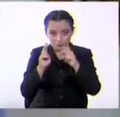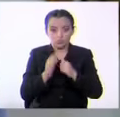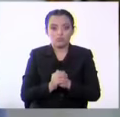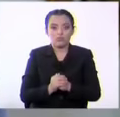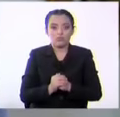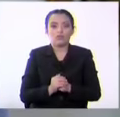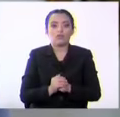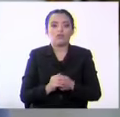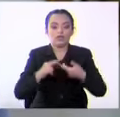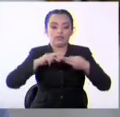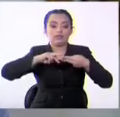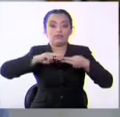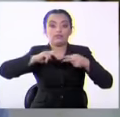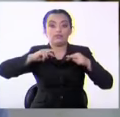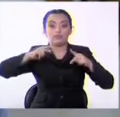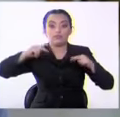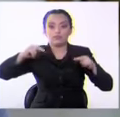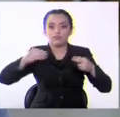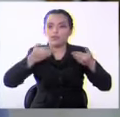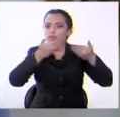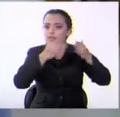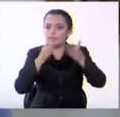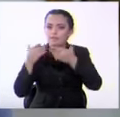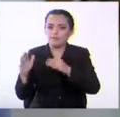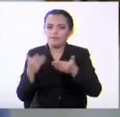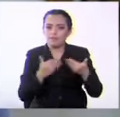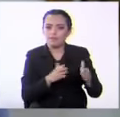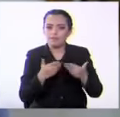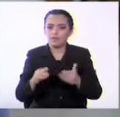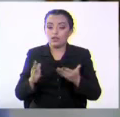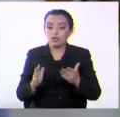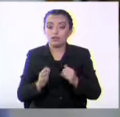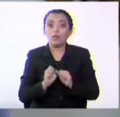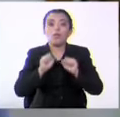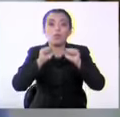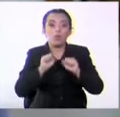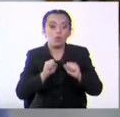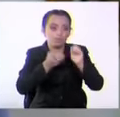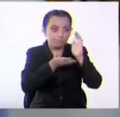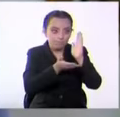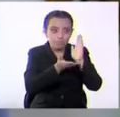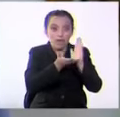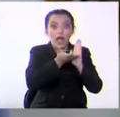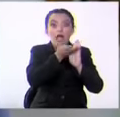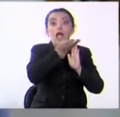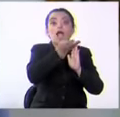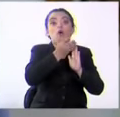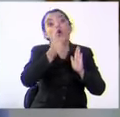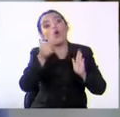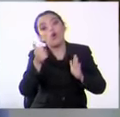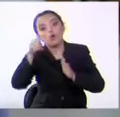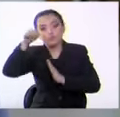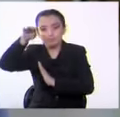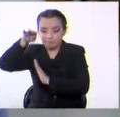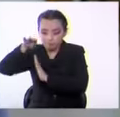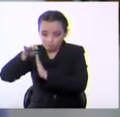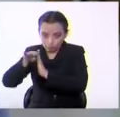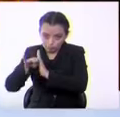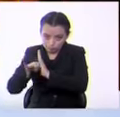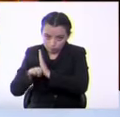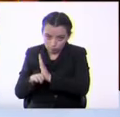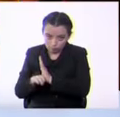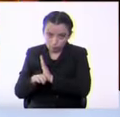variantes alélicas pueden ser ya sea aumentadas o reducidas, y esos son los mecanismos de